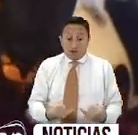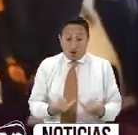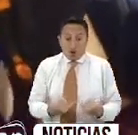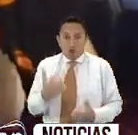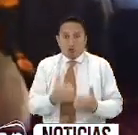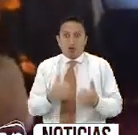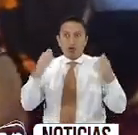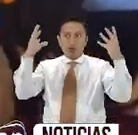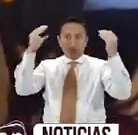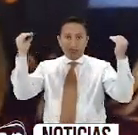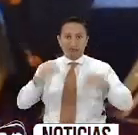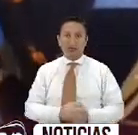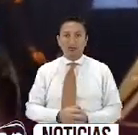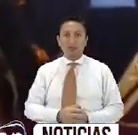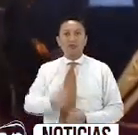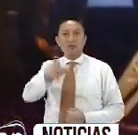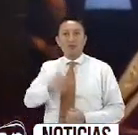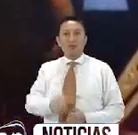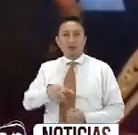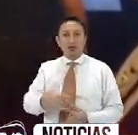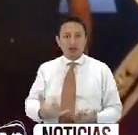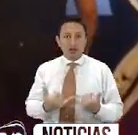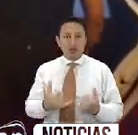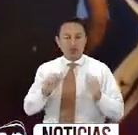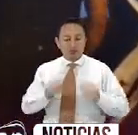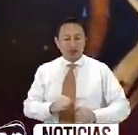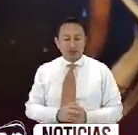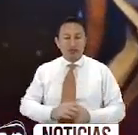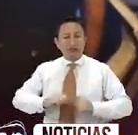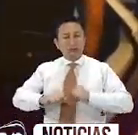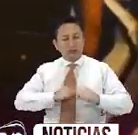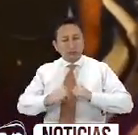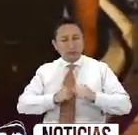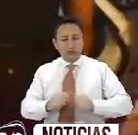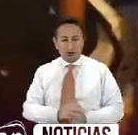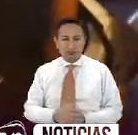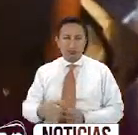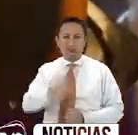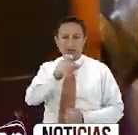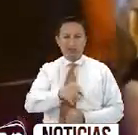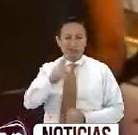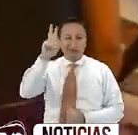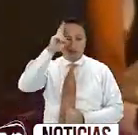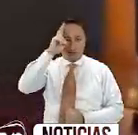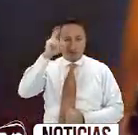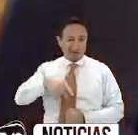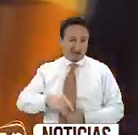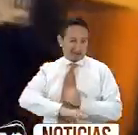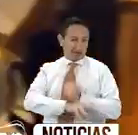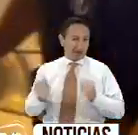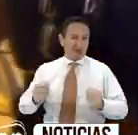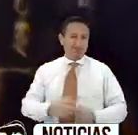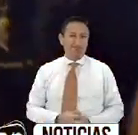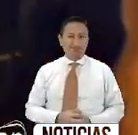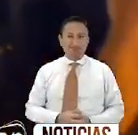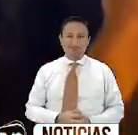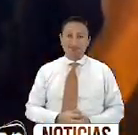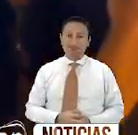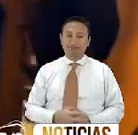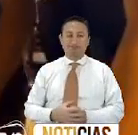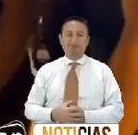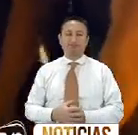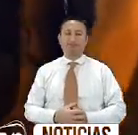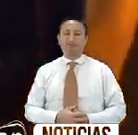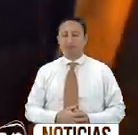energética, cuando la gente intenta sacarle el cuerpo a los apagones, informó